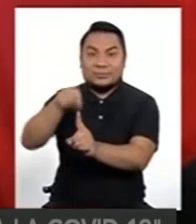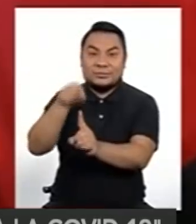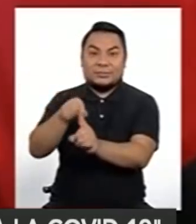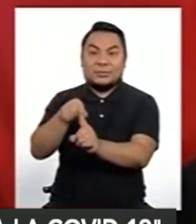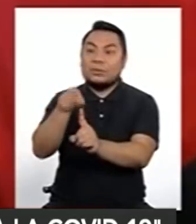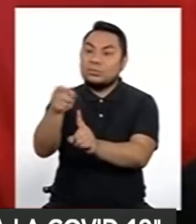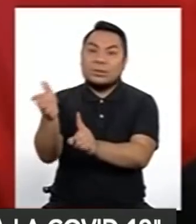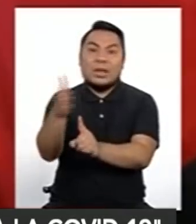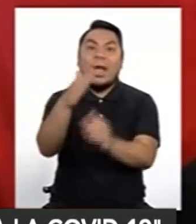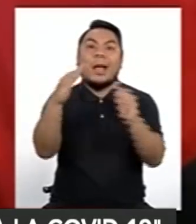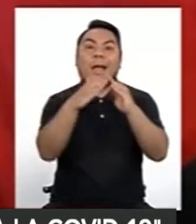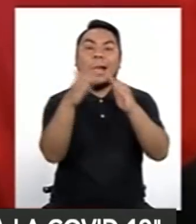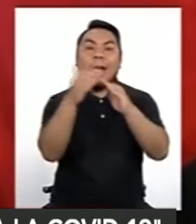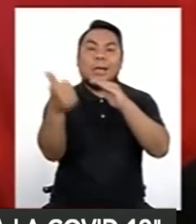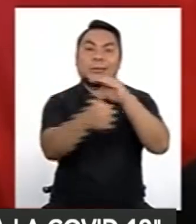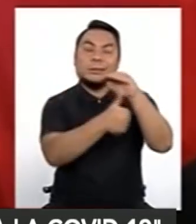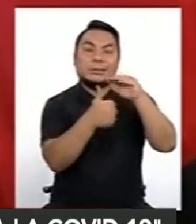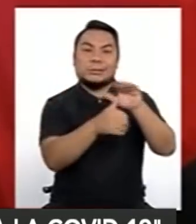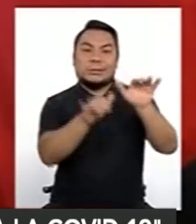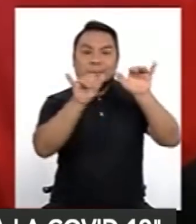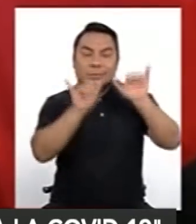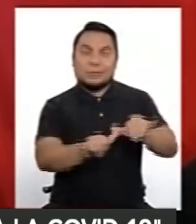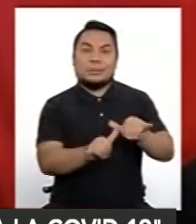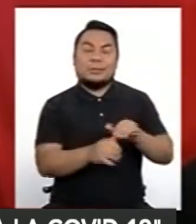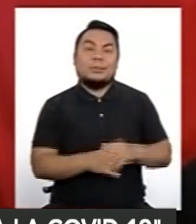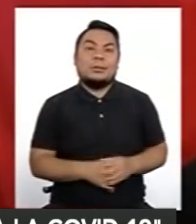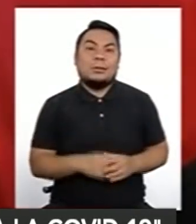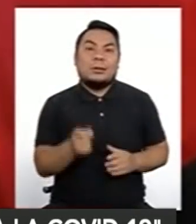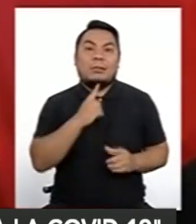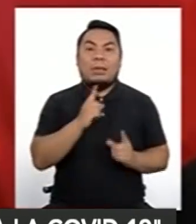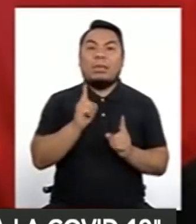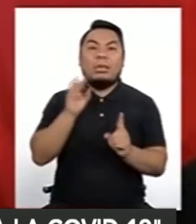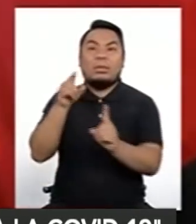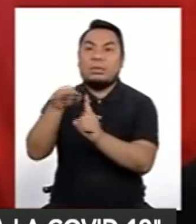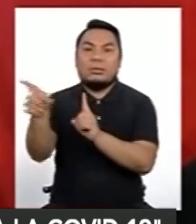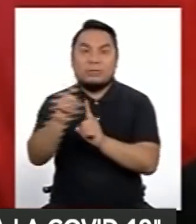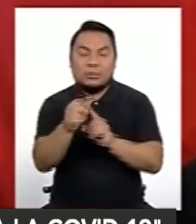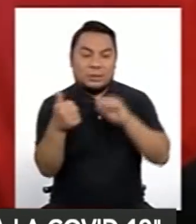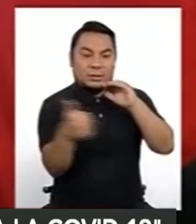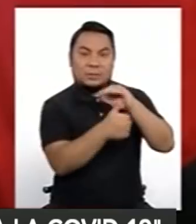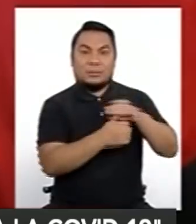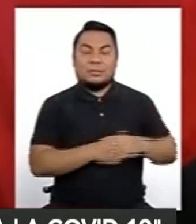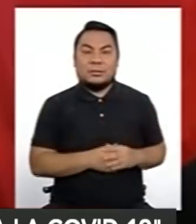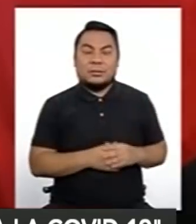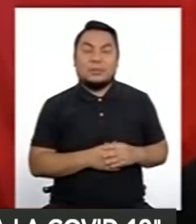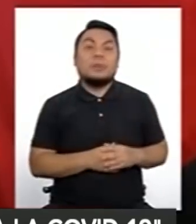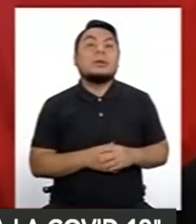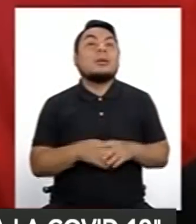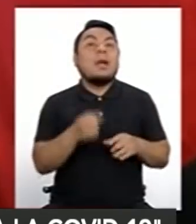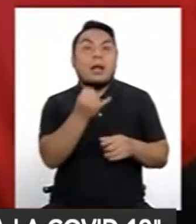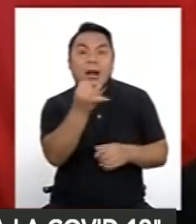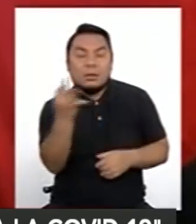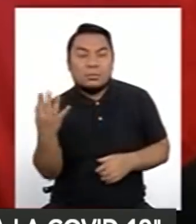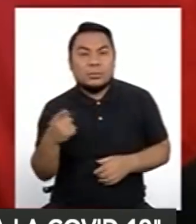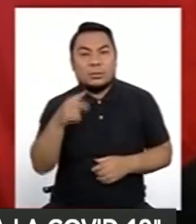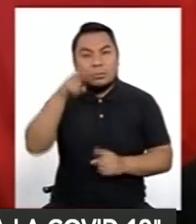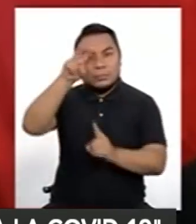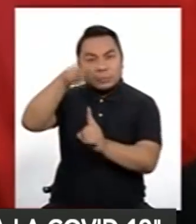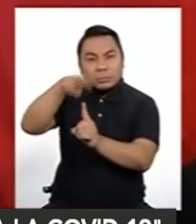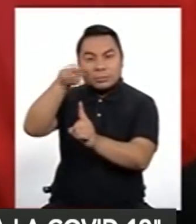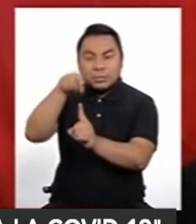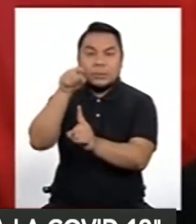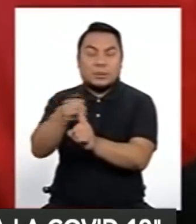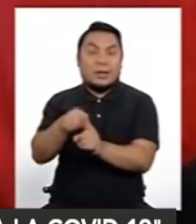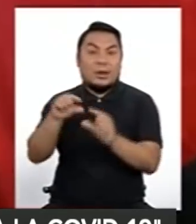que estar en su domicilio y guardar la distancia para que no contagien. Y en algunos casos, en función de la evaluación que